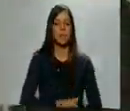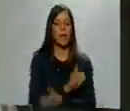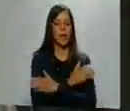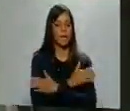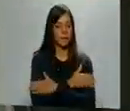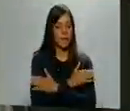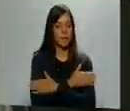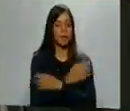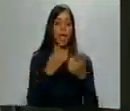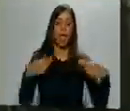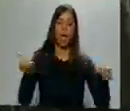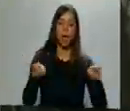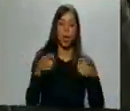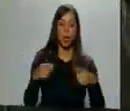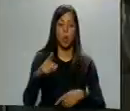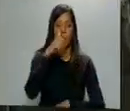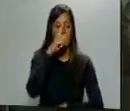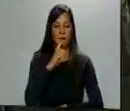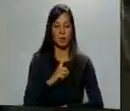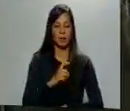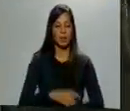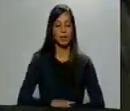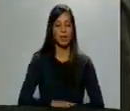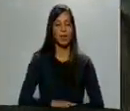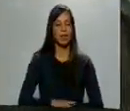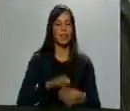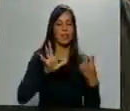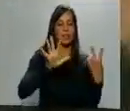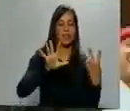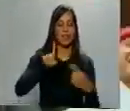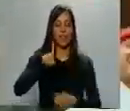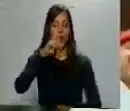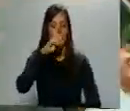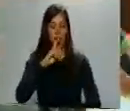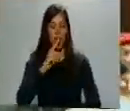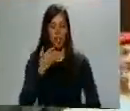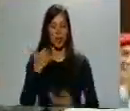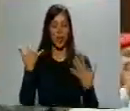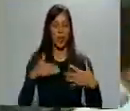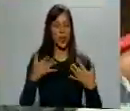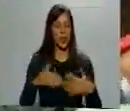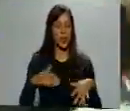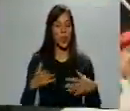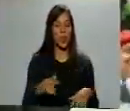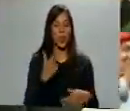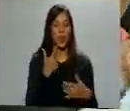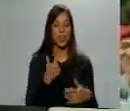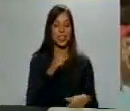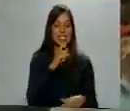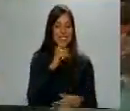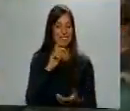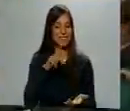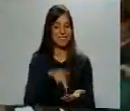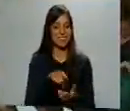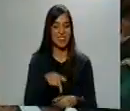cumpleañero. No es fácil llegar a 71 y estar allí al frente de esta instancia, ¿verdad? Vamos a darle un aplauso al